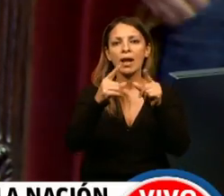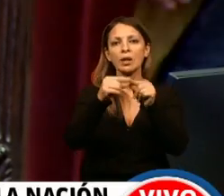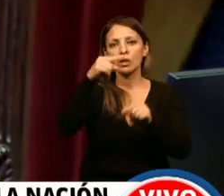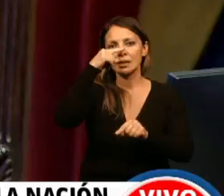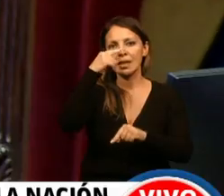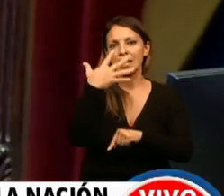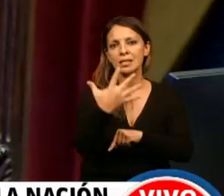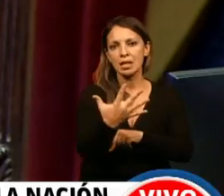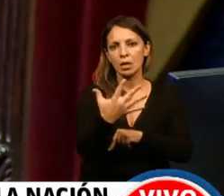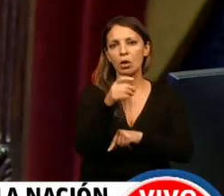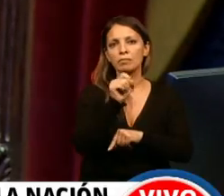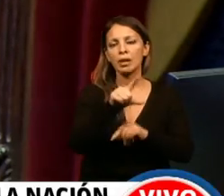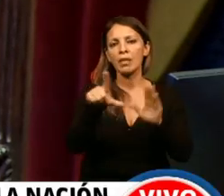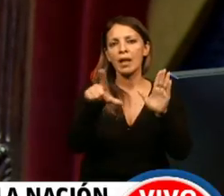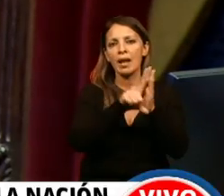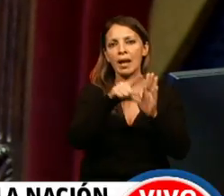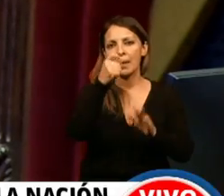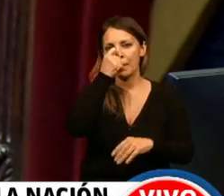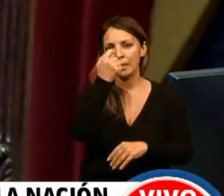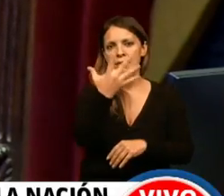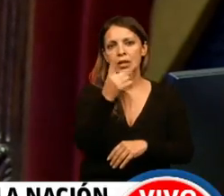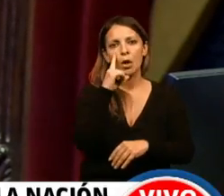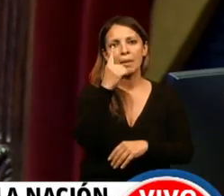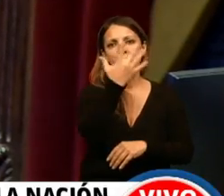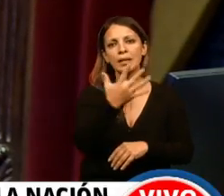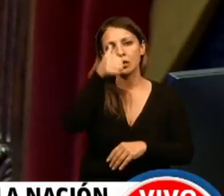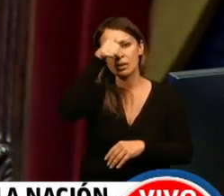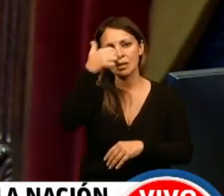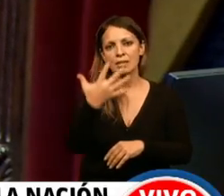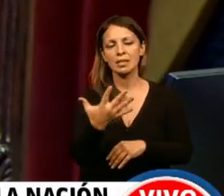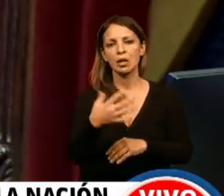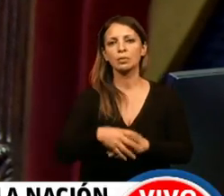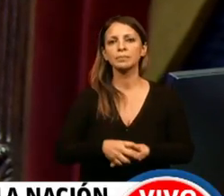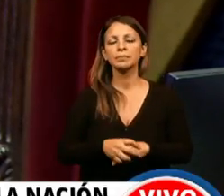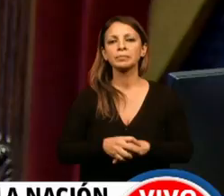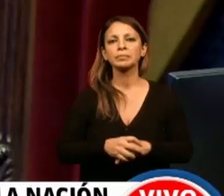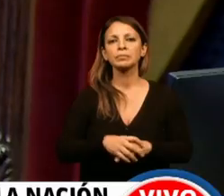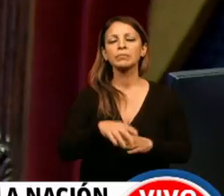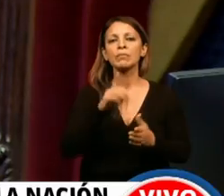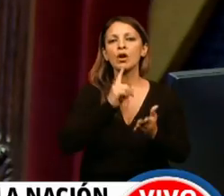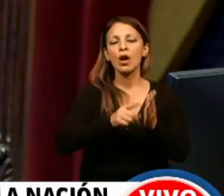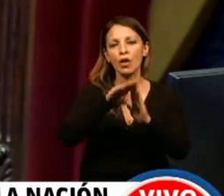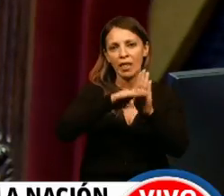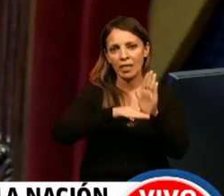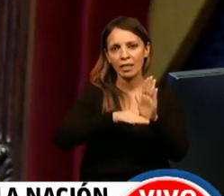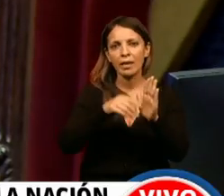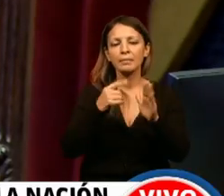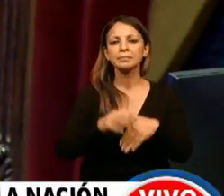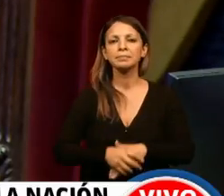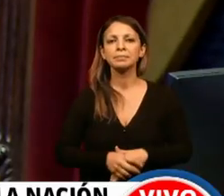75 de la ley 25 565 orden del día